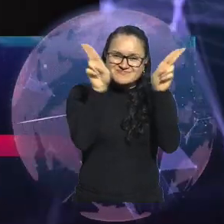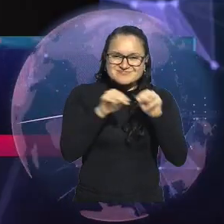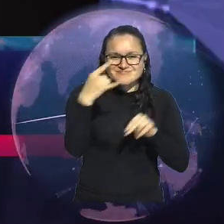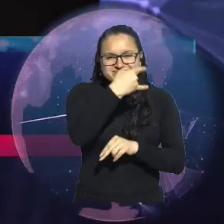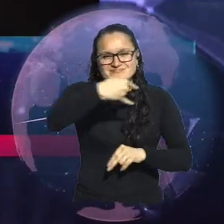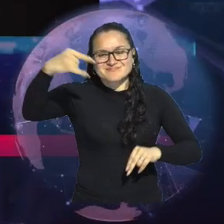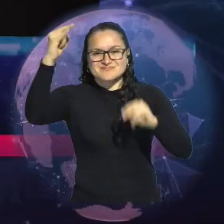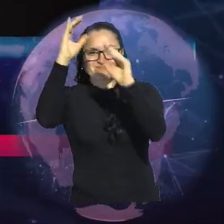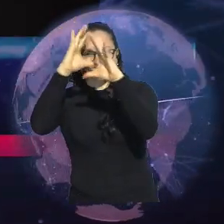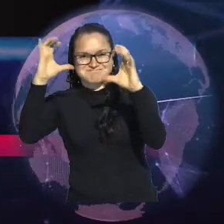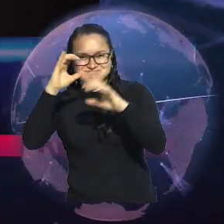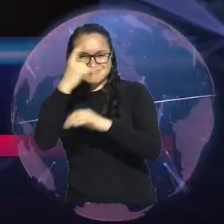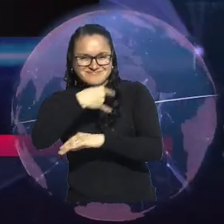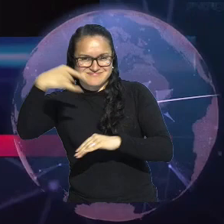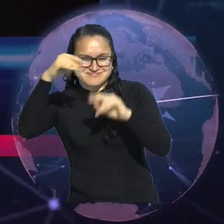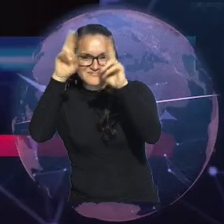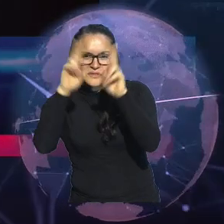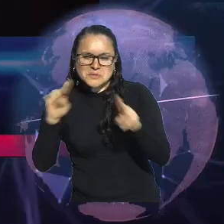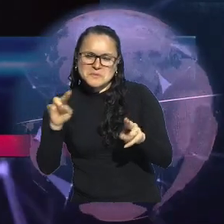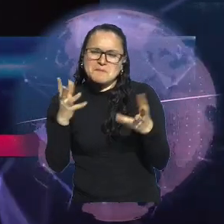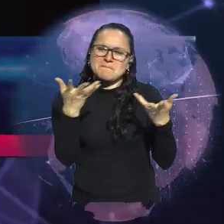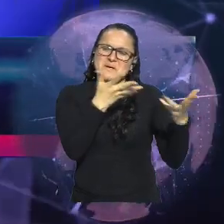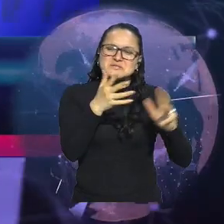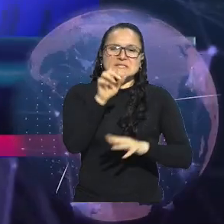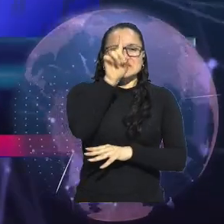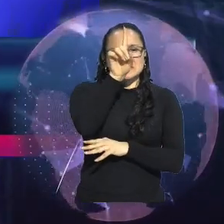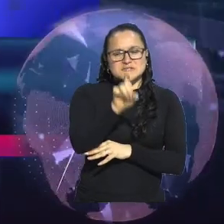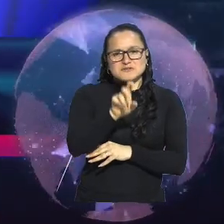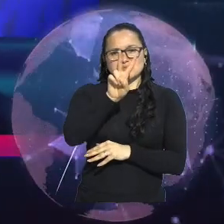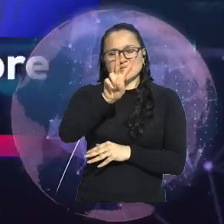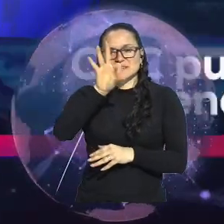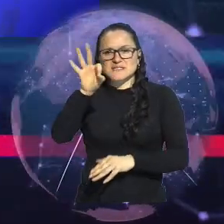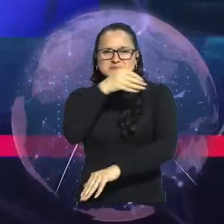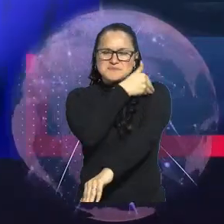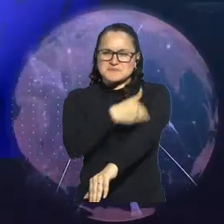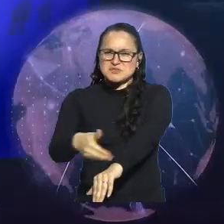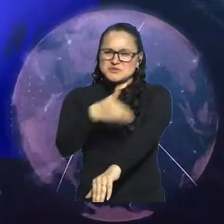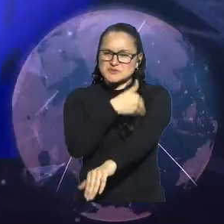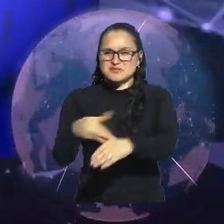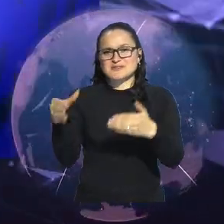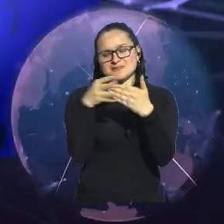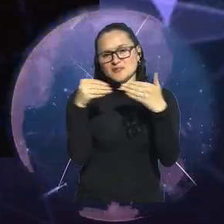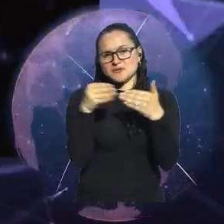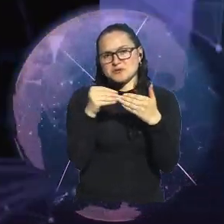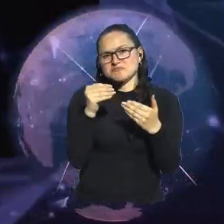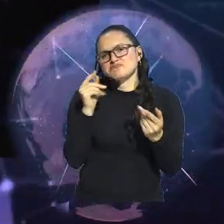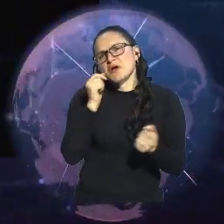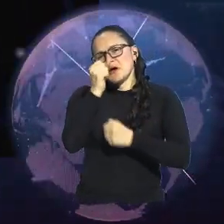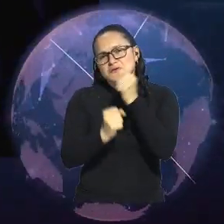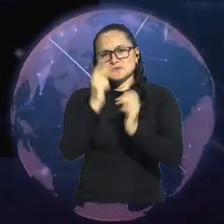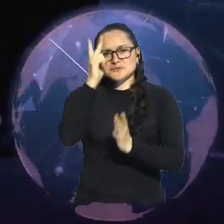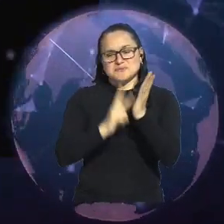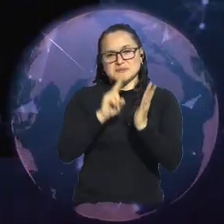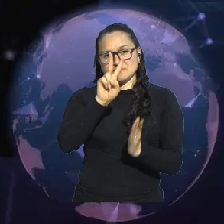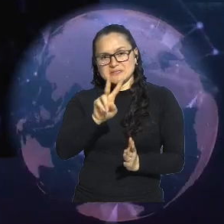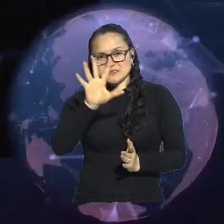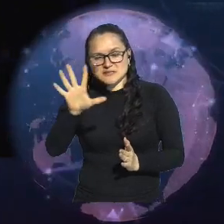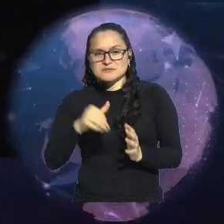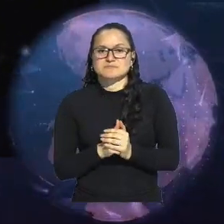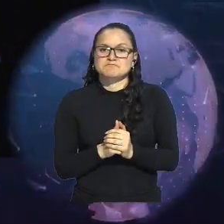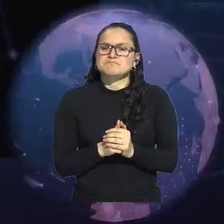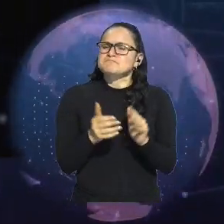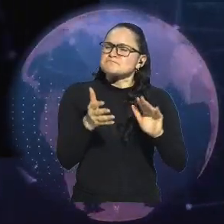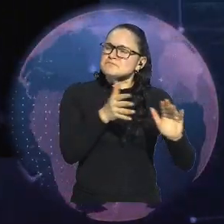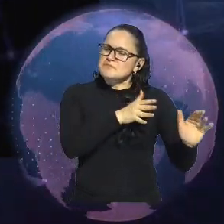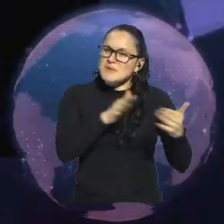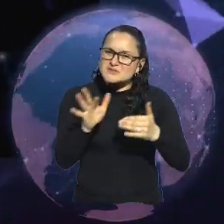una proyección de valoración de 623 billones de dólares para el 2025 y se proyecta que el mercado de